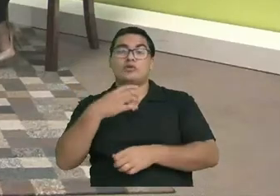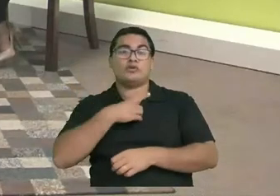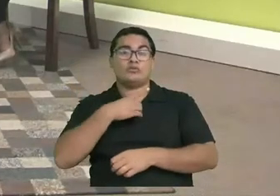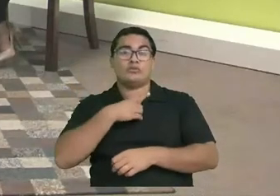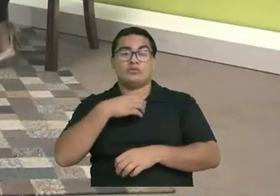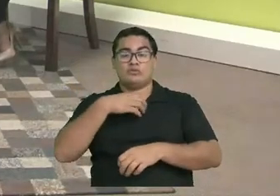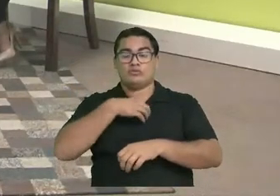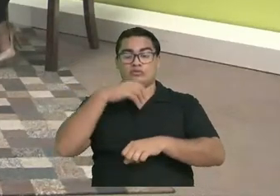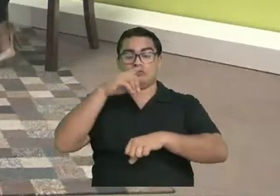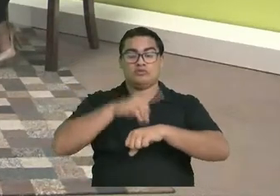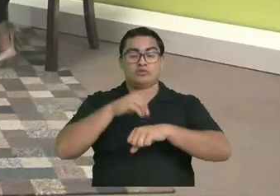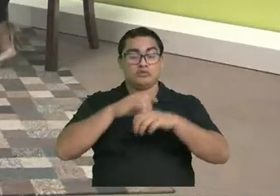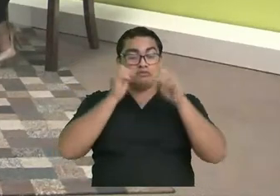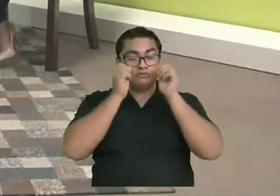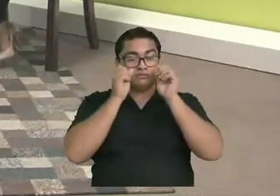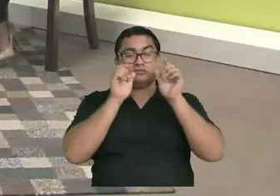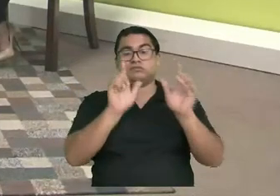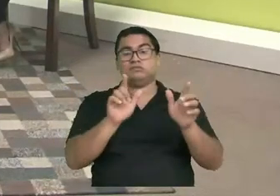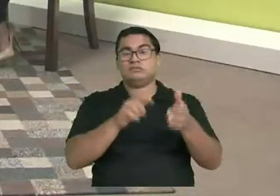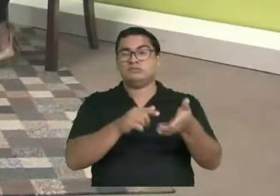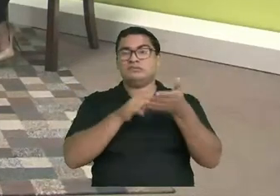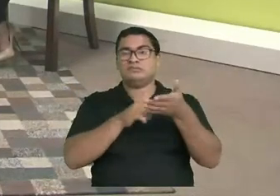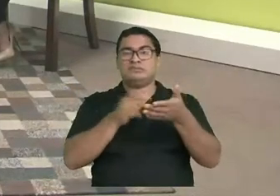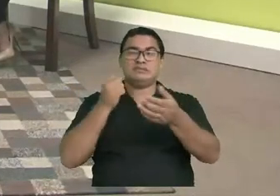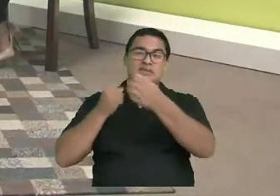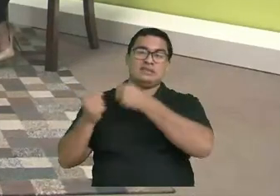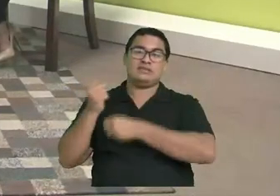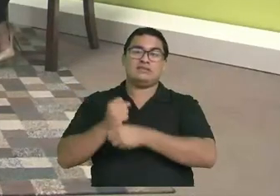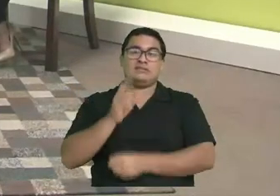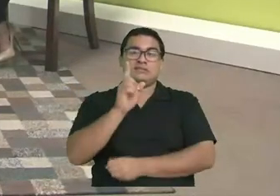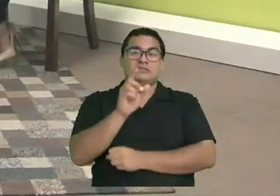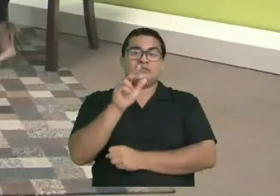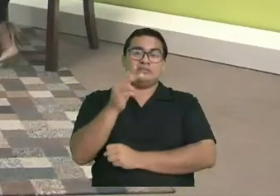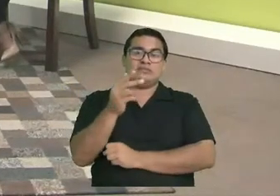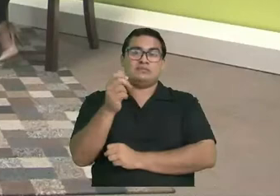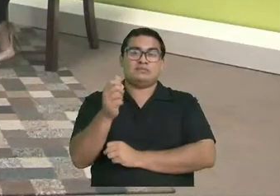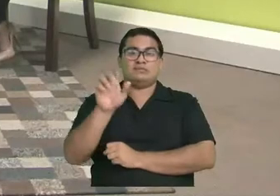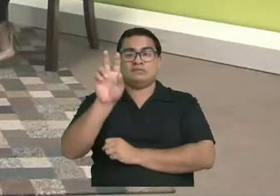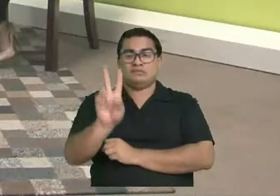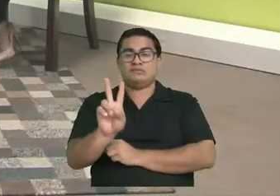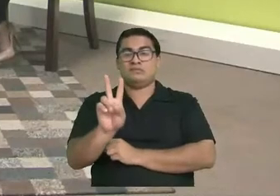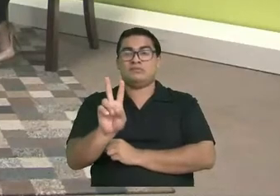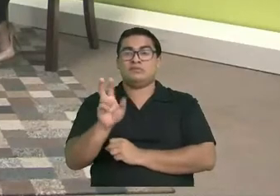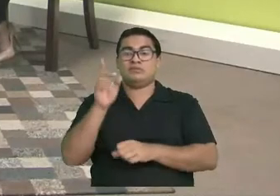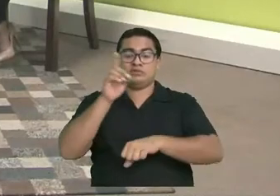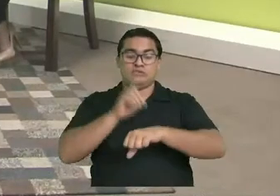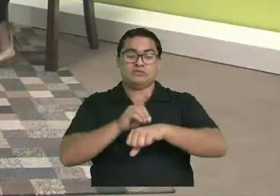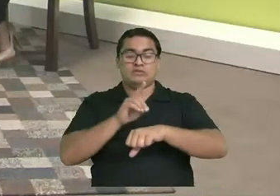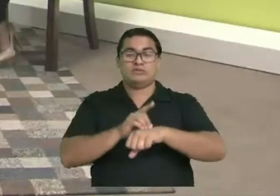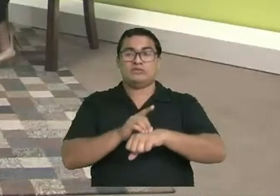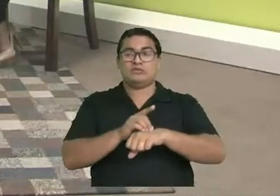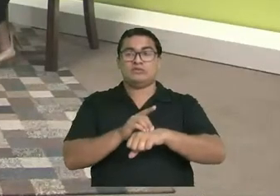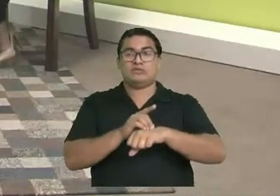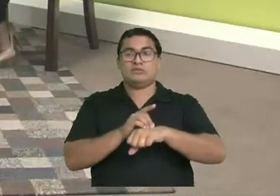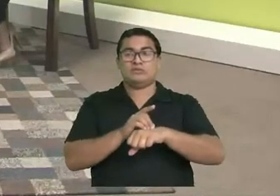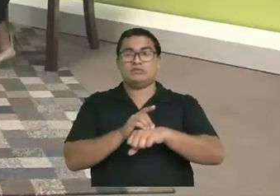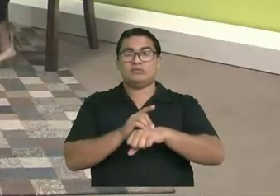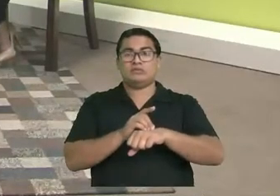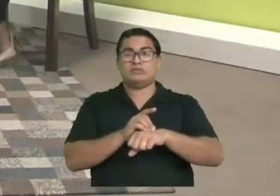es. De hecho, este término se utiliza desde 1862 por un doctor médico,